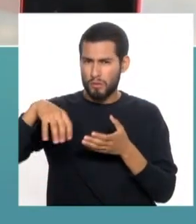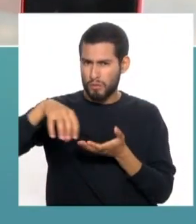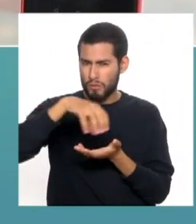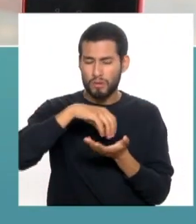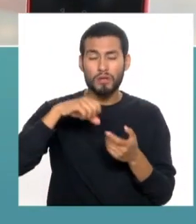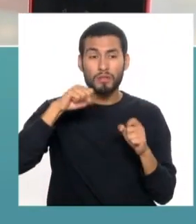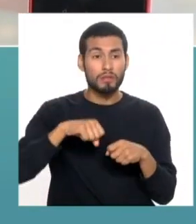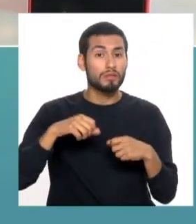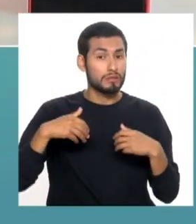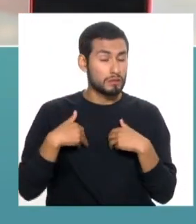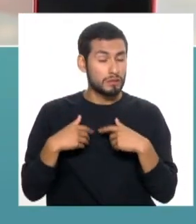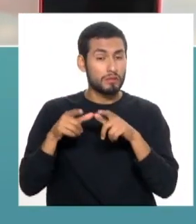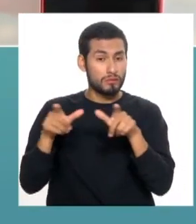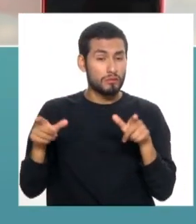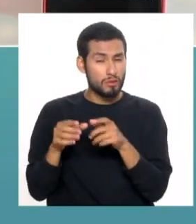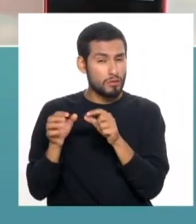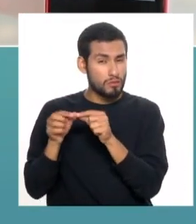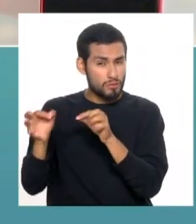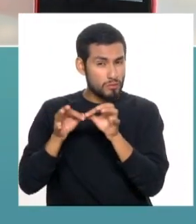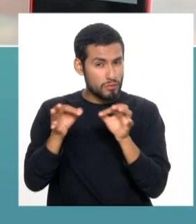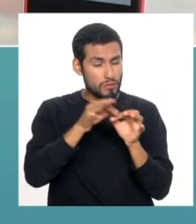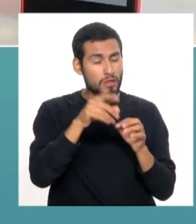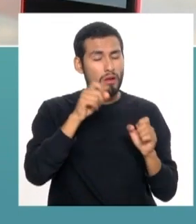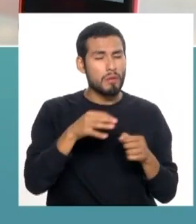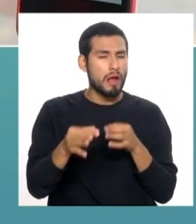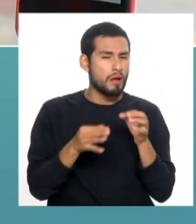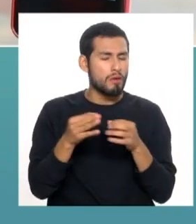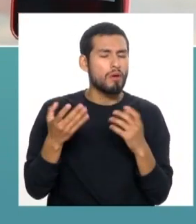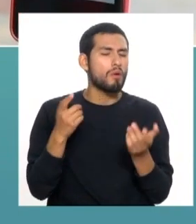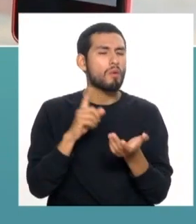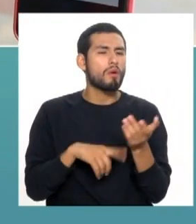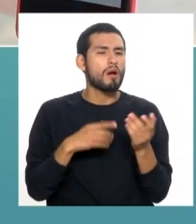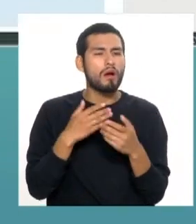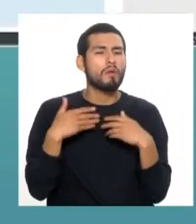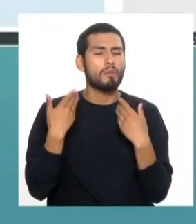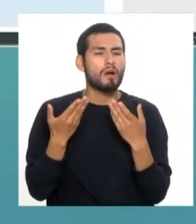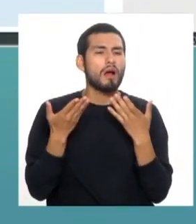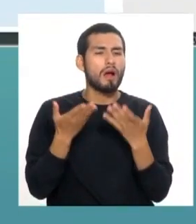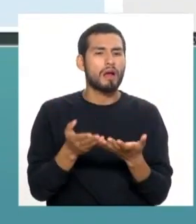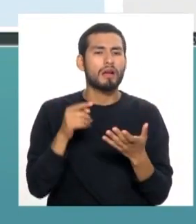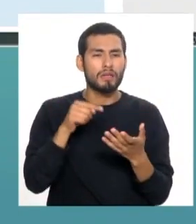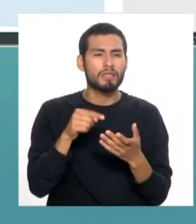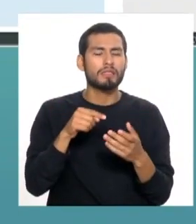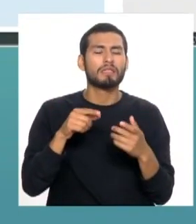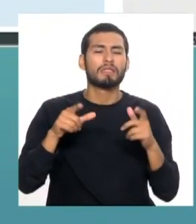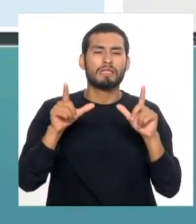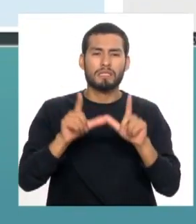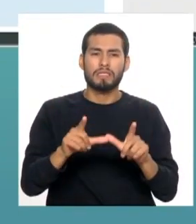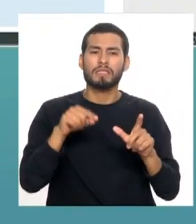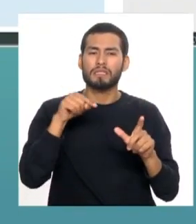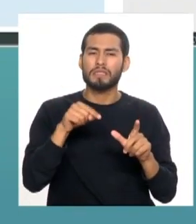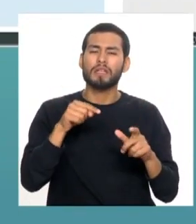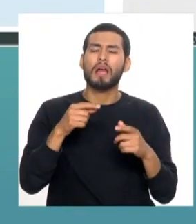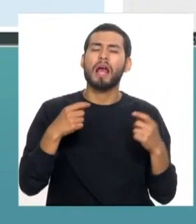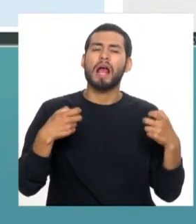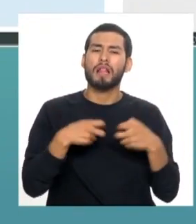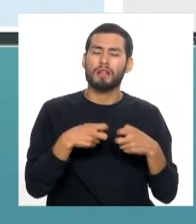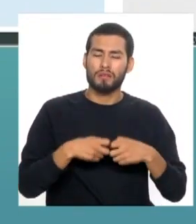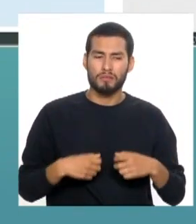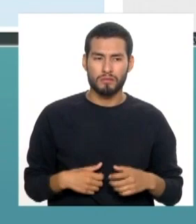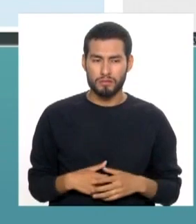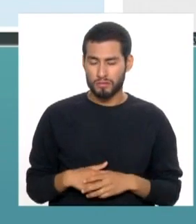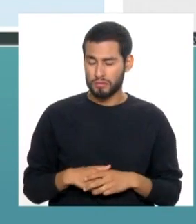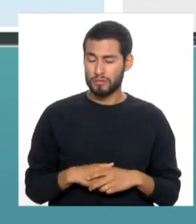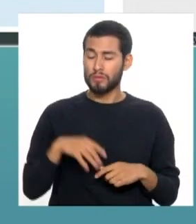persona visite sus locales puedan explicarle también cuál es el procedimiento para obtener esta licencia de conducir electrónica. Precisamente usted